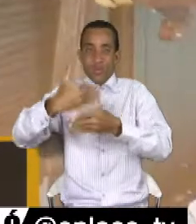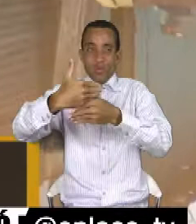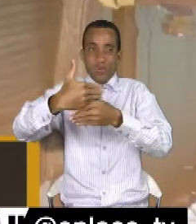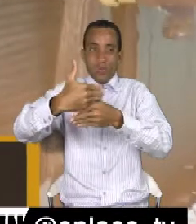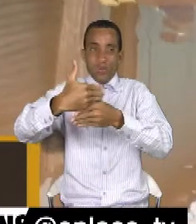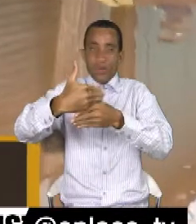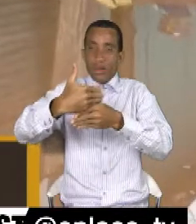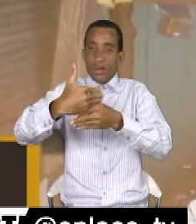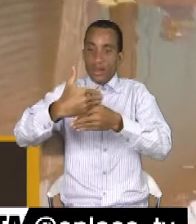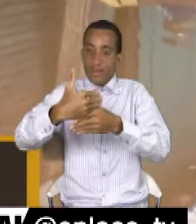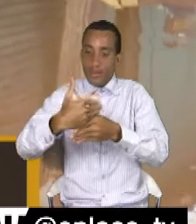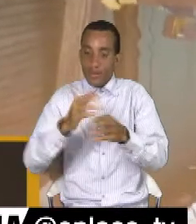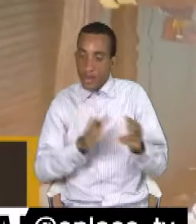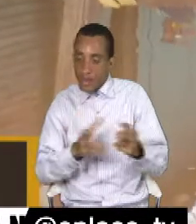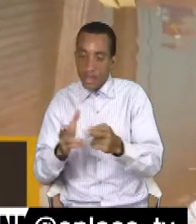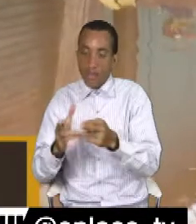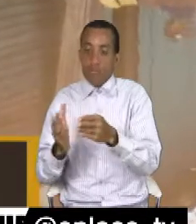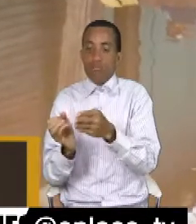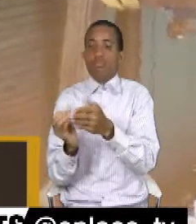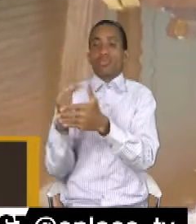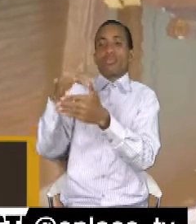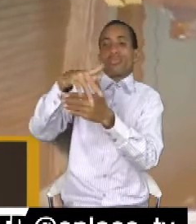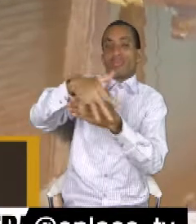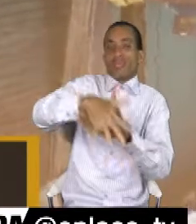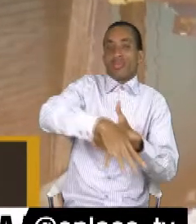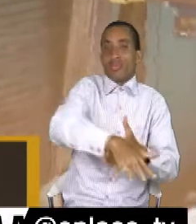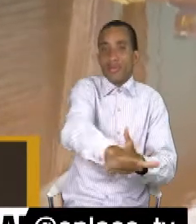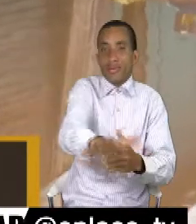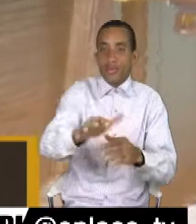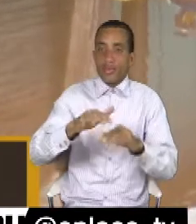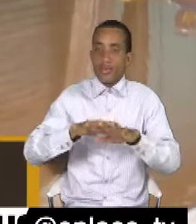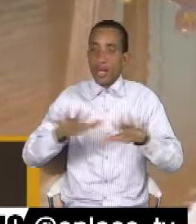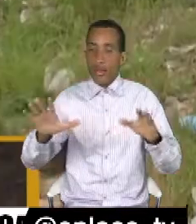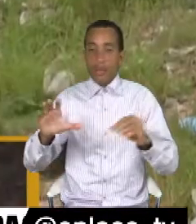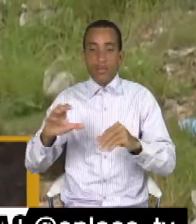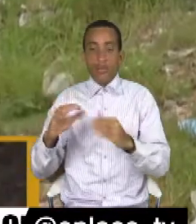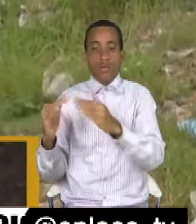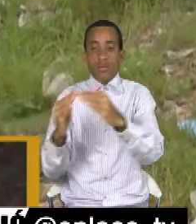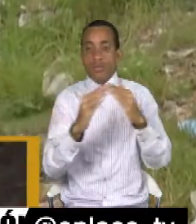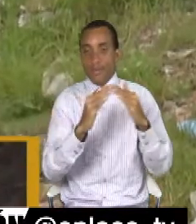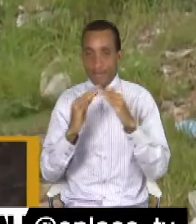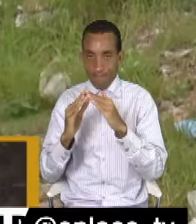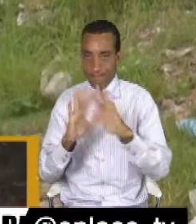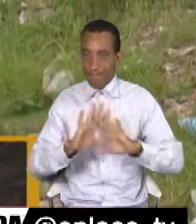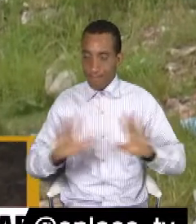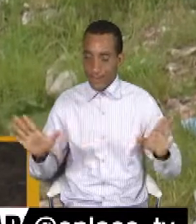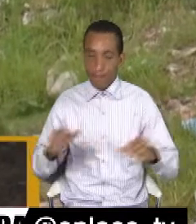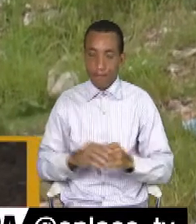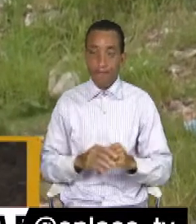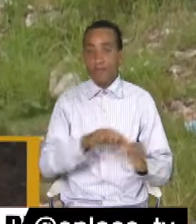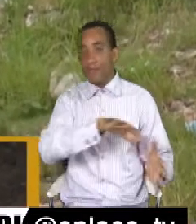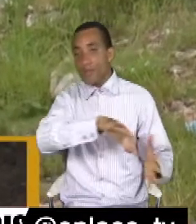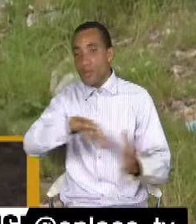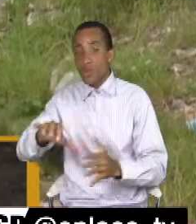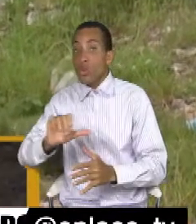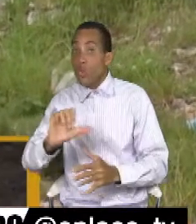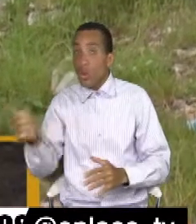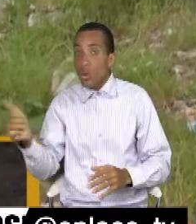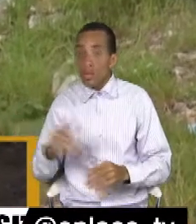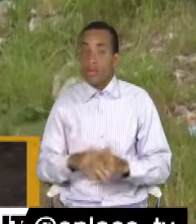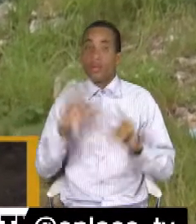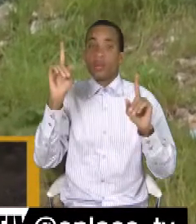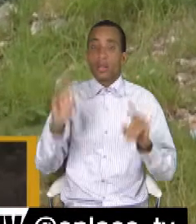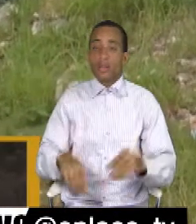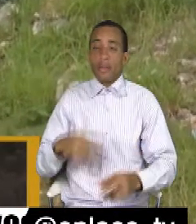del río Magdalena se desbordó y logró que el agua ingresara al casco urbano. Otras localidades que también declararon la calamidad